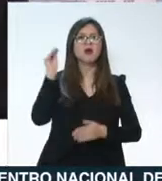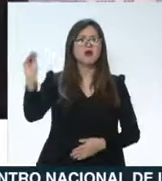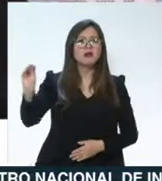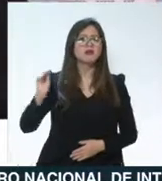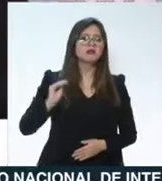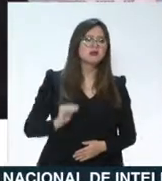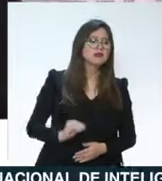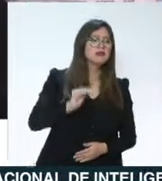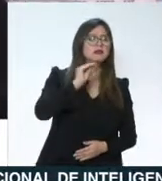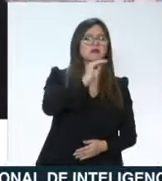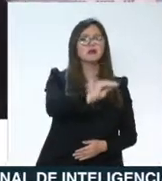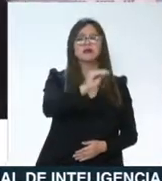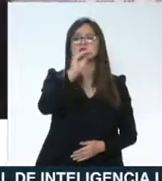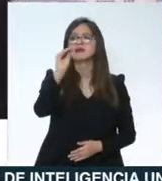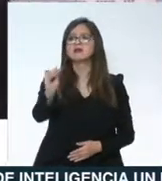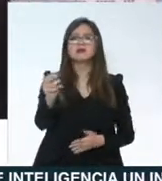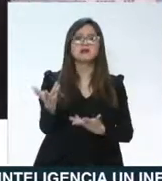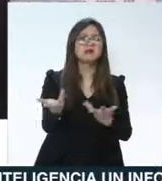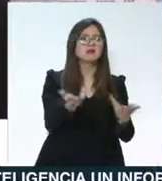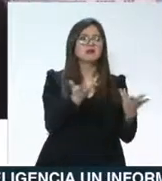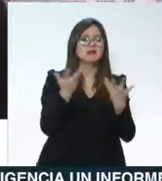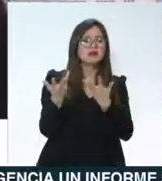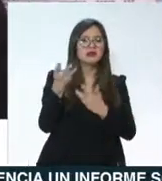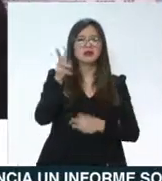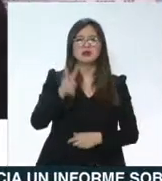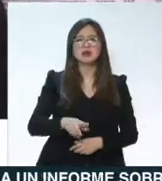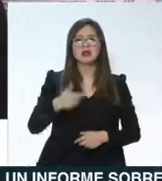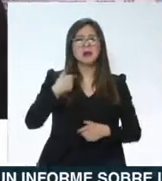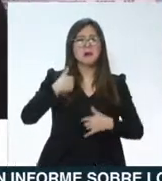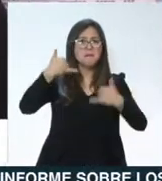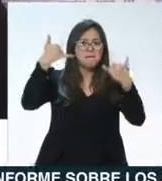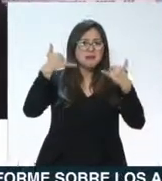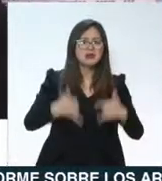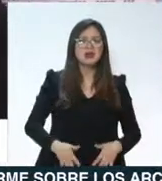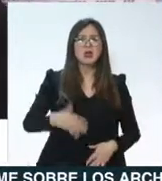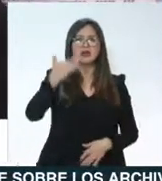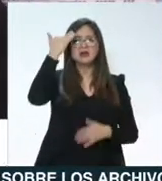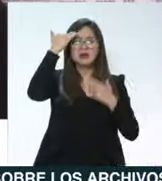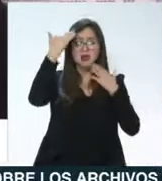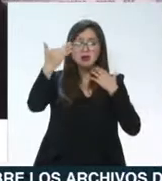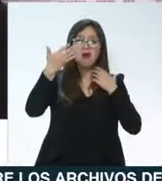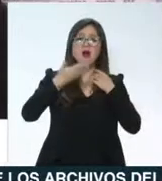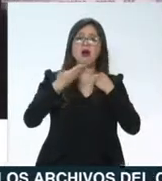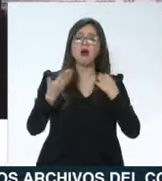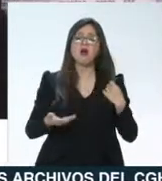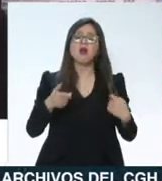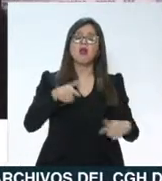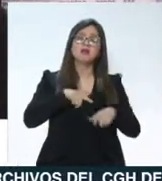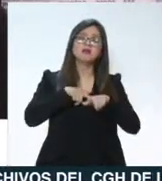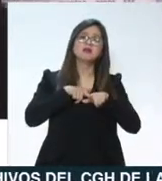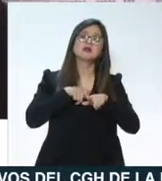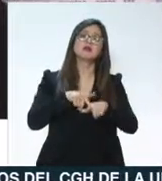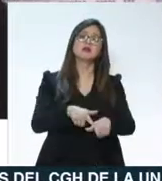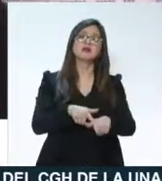y sinceramente ya se me hizo tedioso y largo, y hasta hoy en día creo que